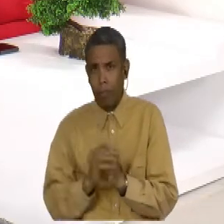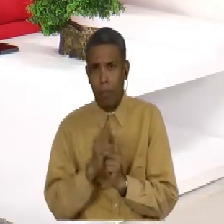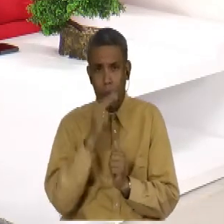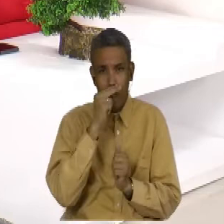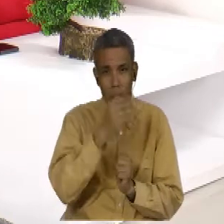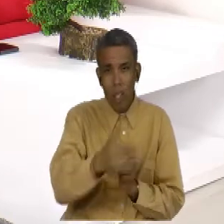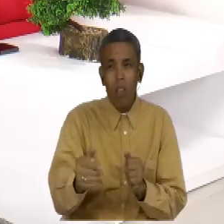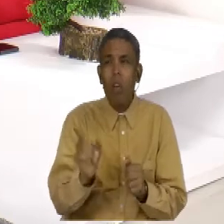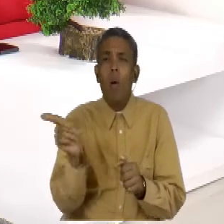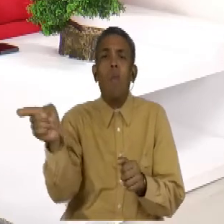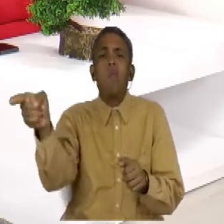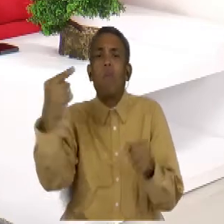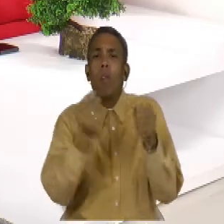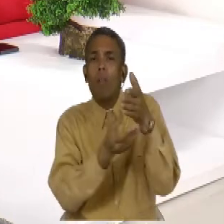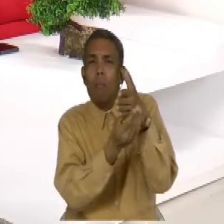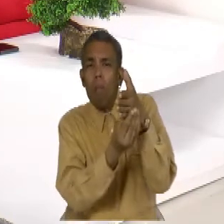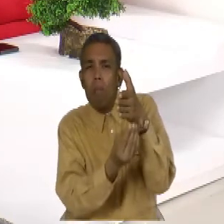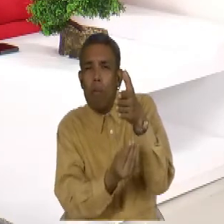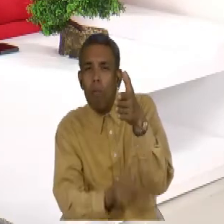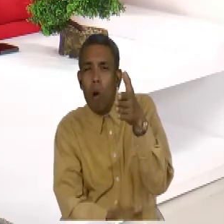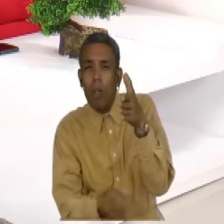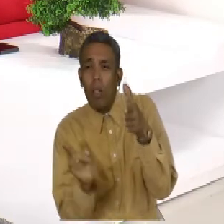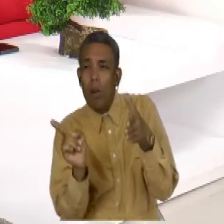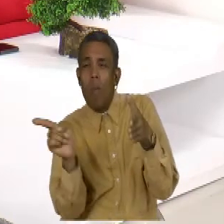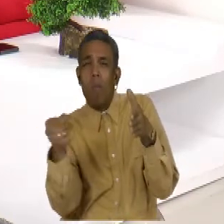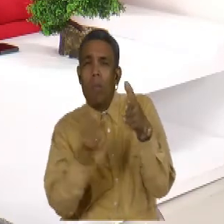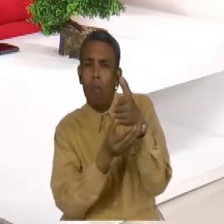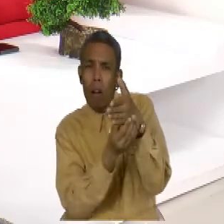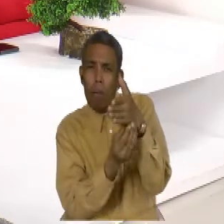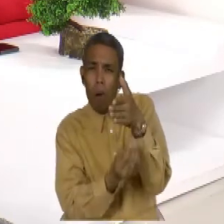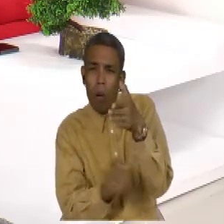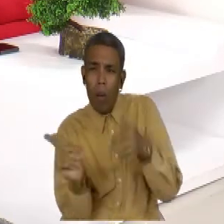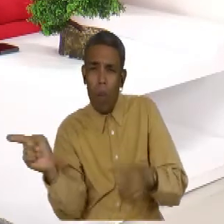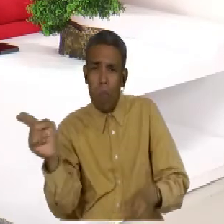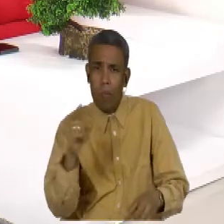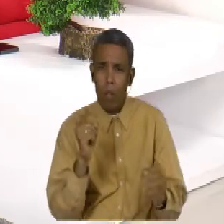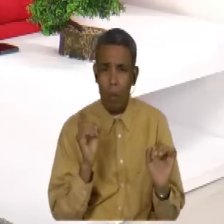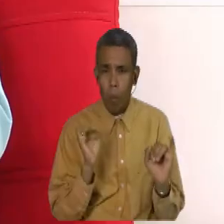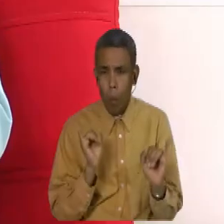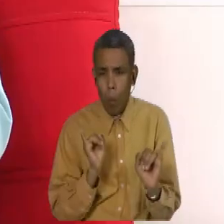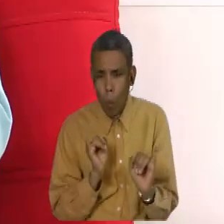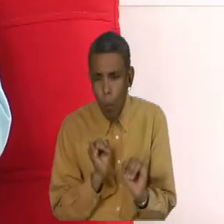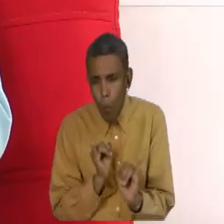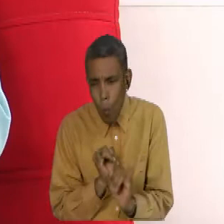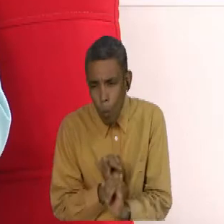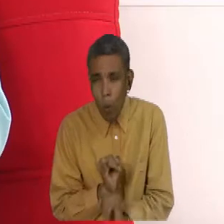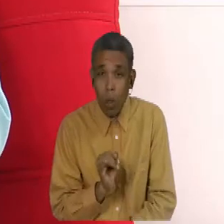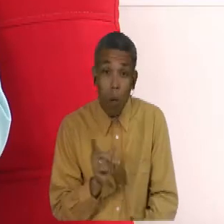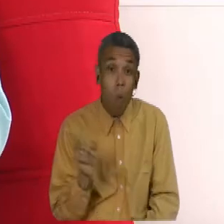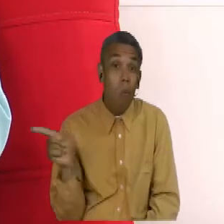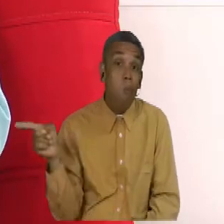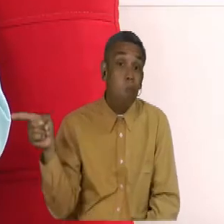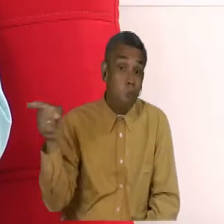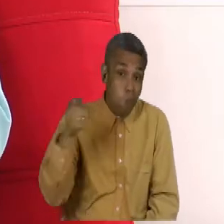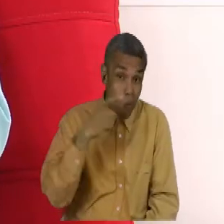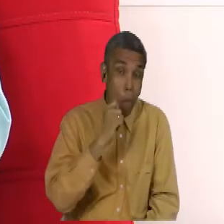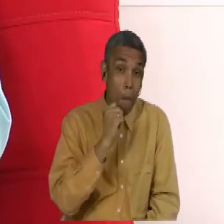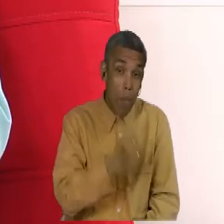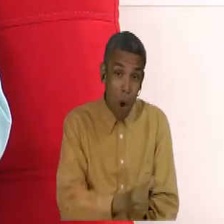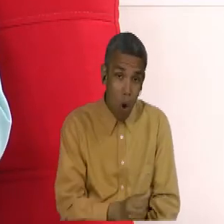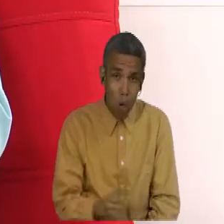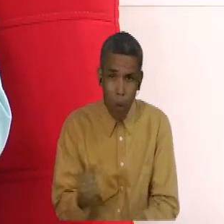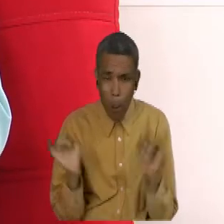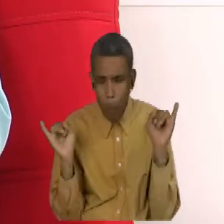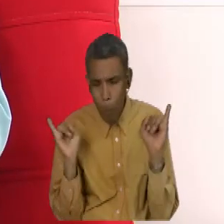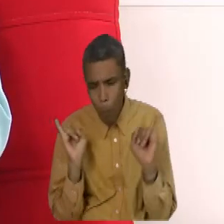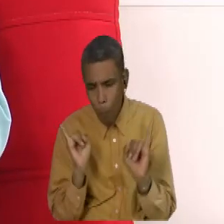desnutridos. Evidentemente uno encuentra niños desnutridos, pero encuentra niños obesos, porque la dieta en los estratos más